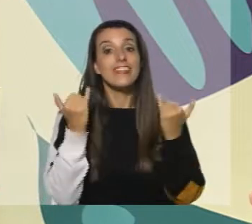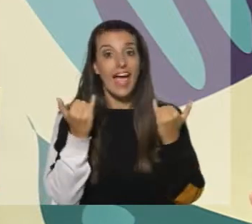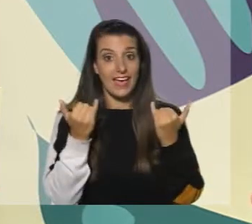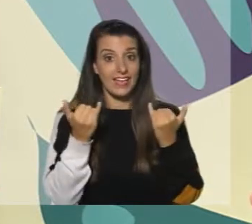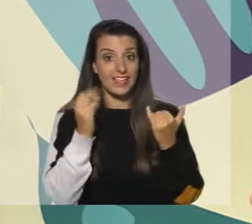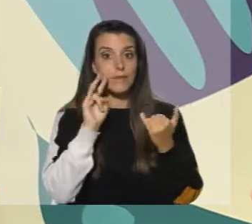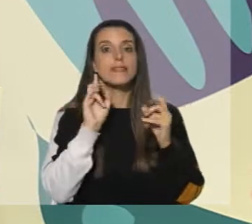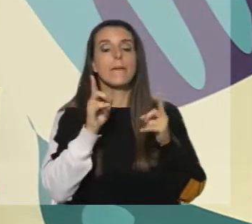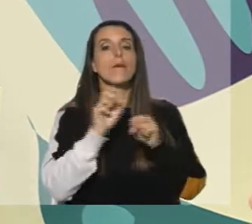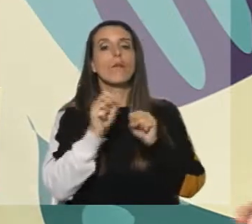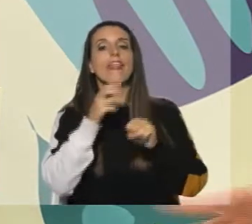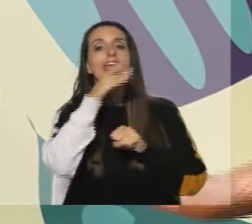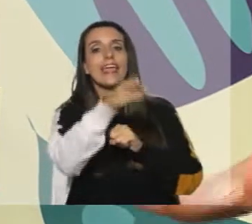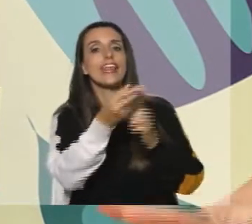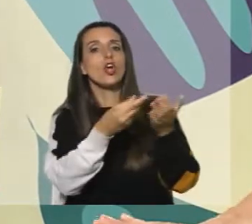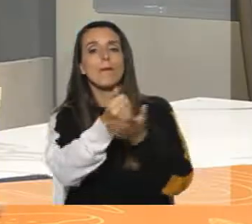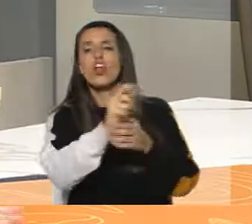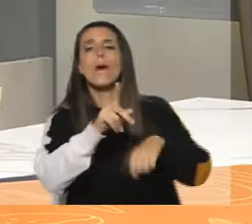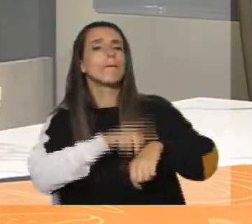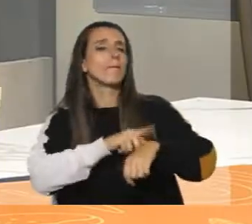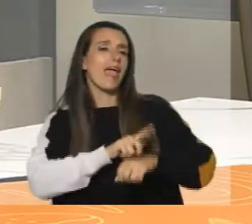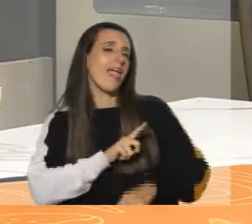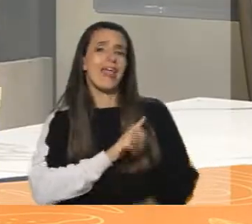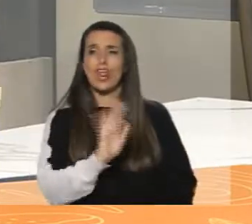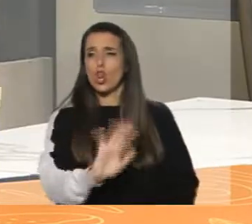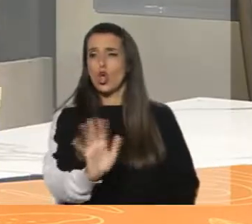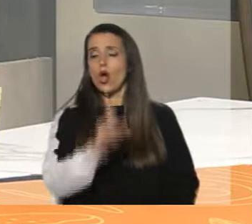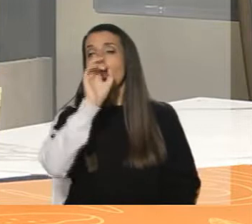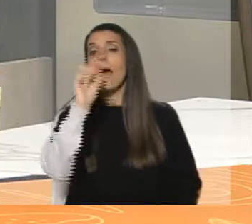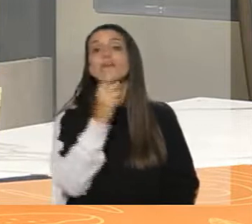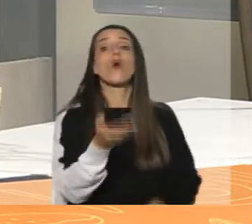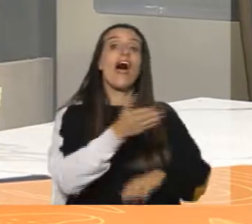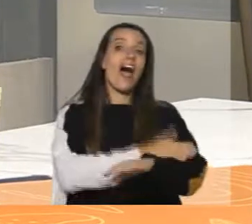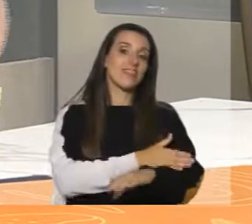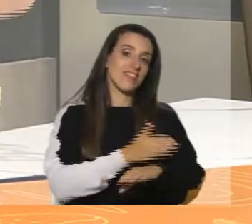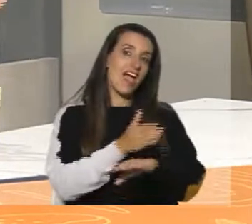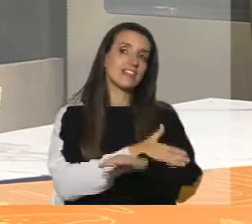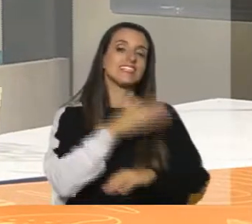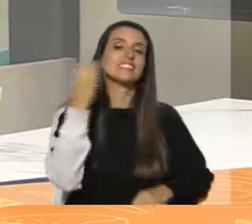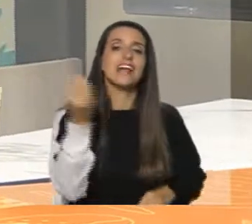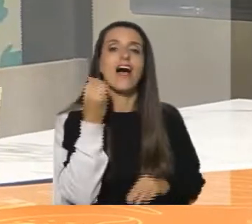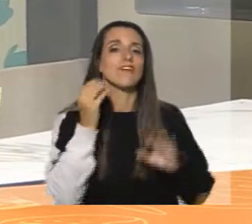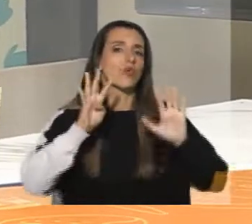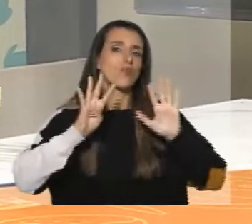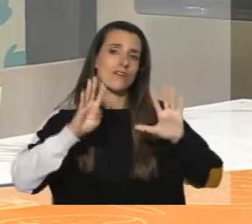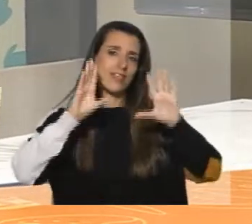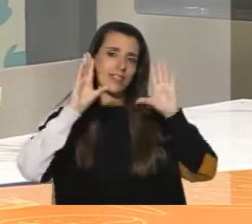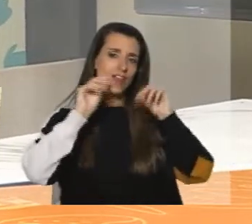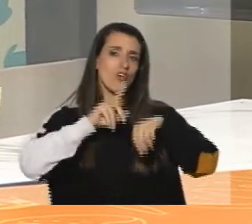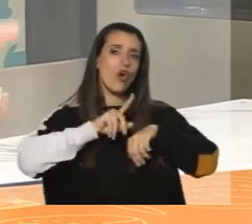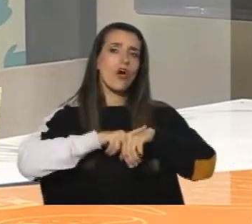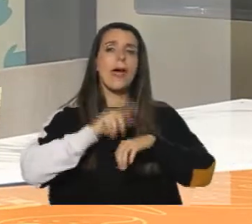tiene la posibilidad de ahí está no hay que esperar más sábado 9 de la noche es un